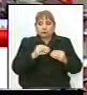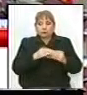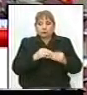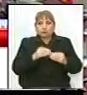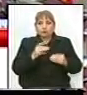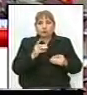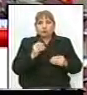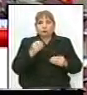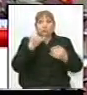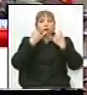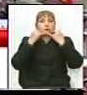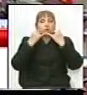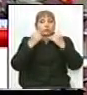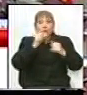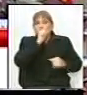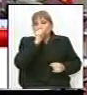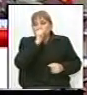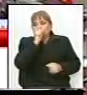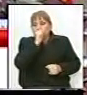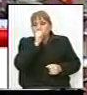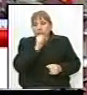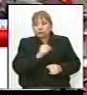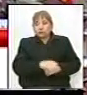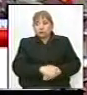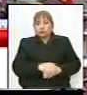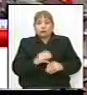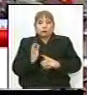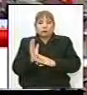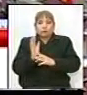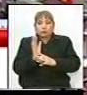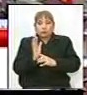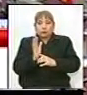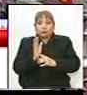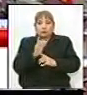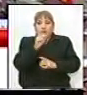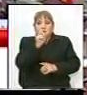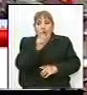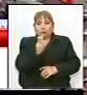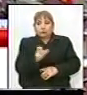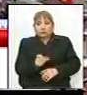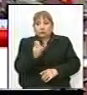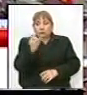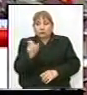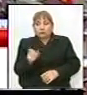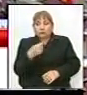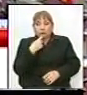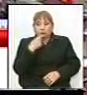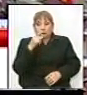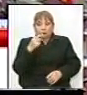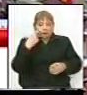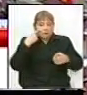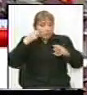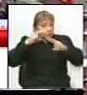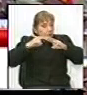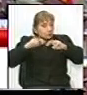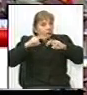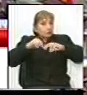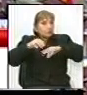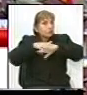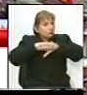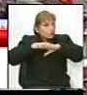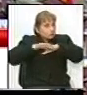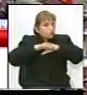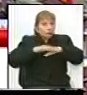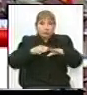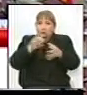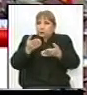de la información periodística, nos menciona algunas personas que están siendo investigadas o algunas